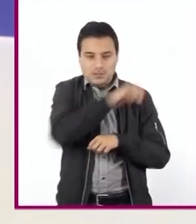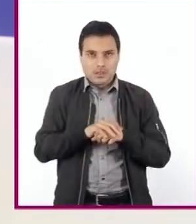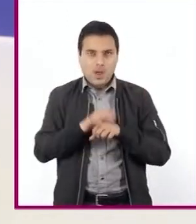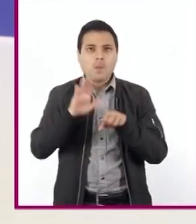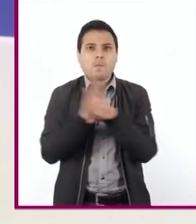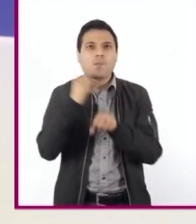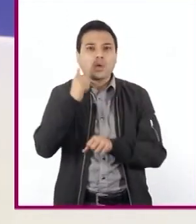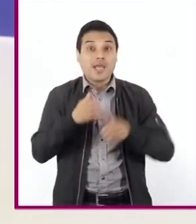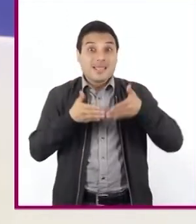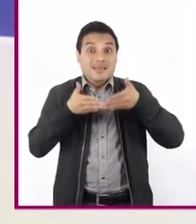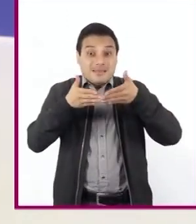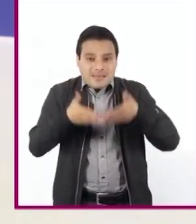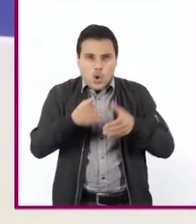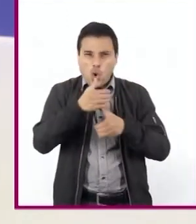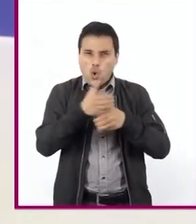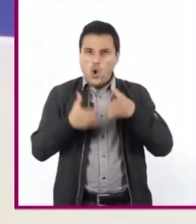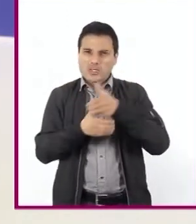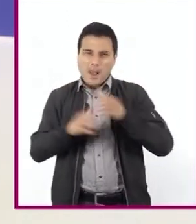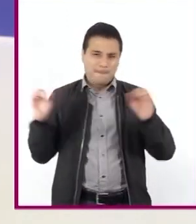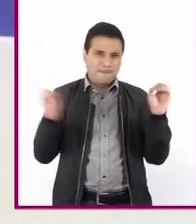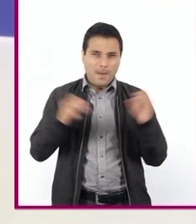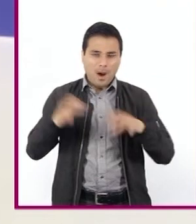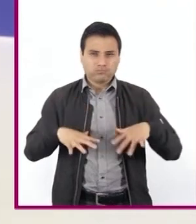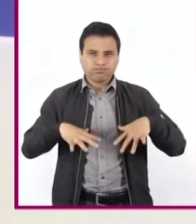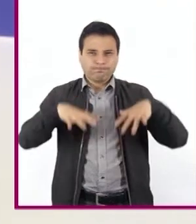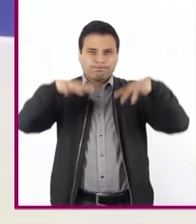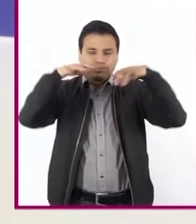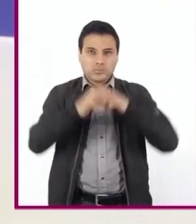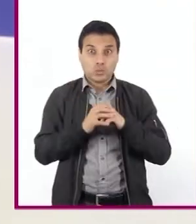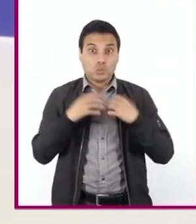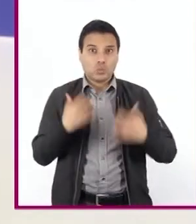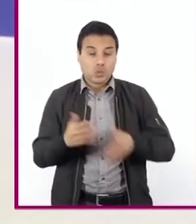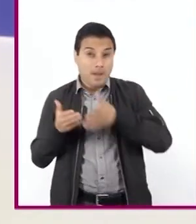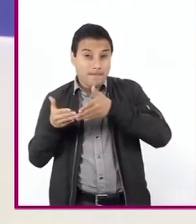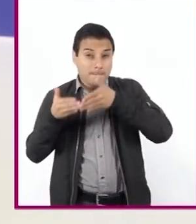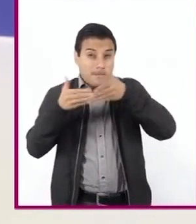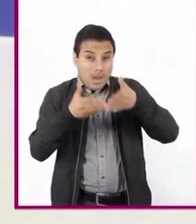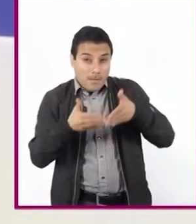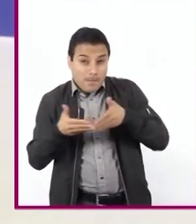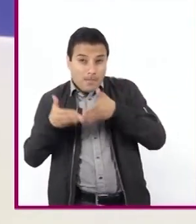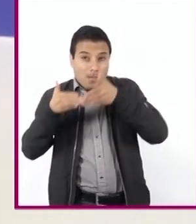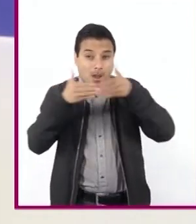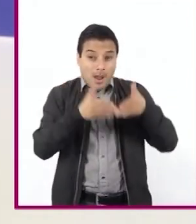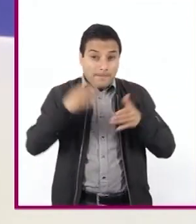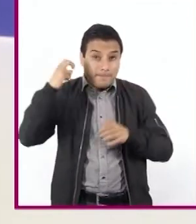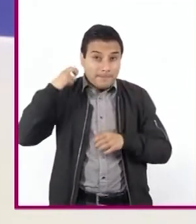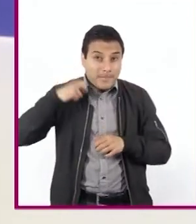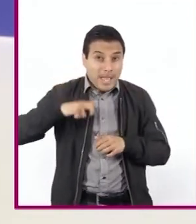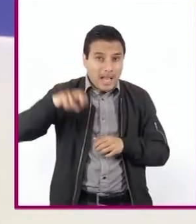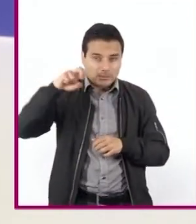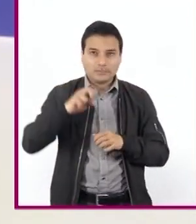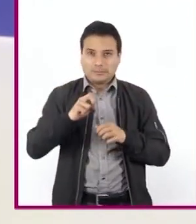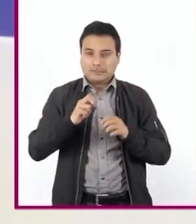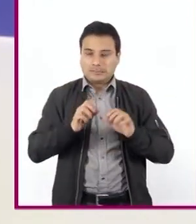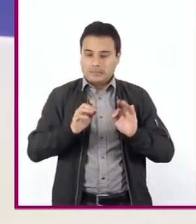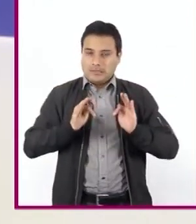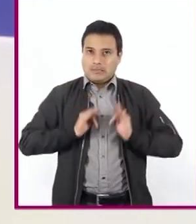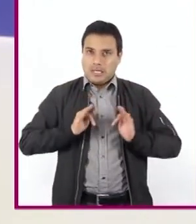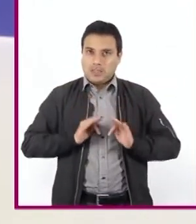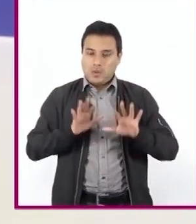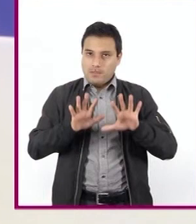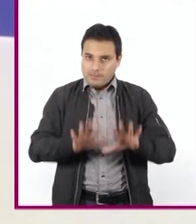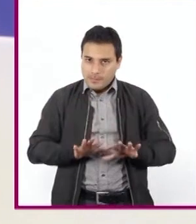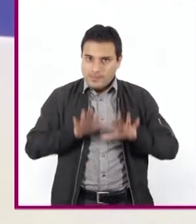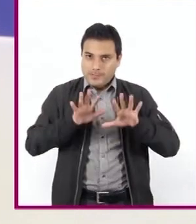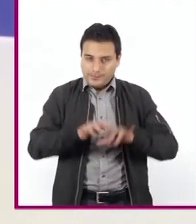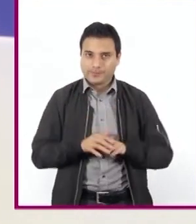barco venía cargado de bastante mercancía, lo que determinaba que debía ser un viaje más pausado que